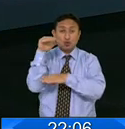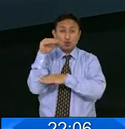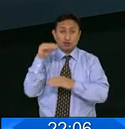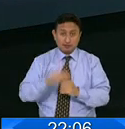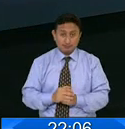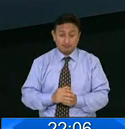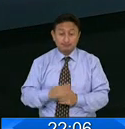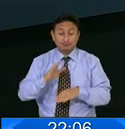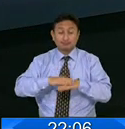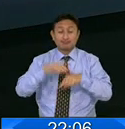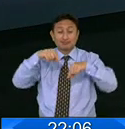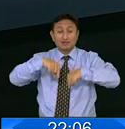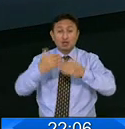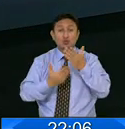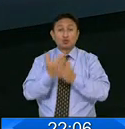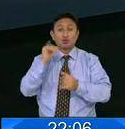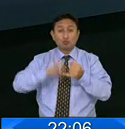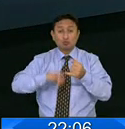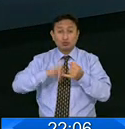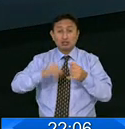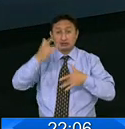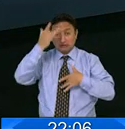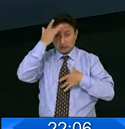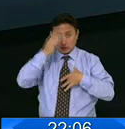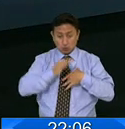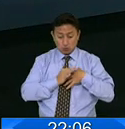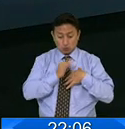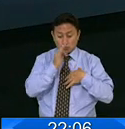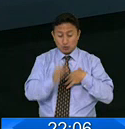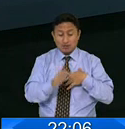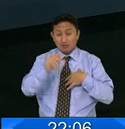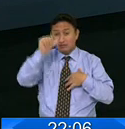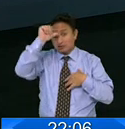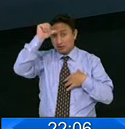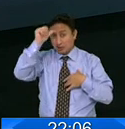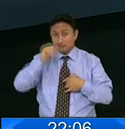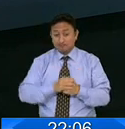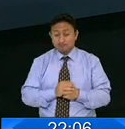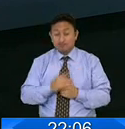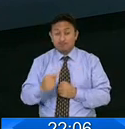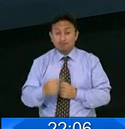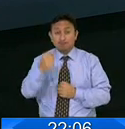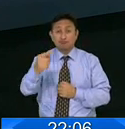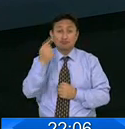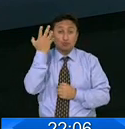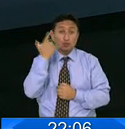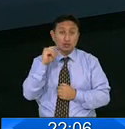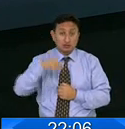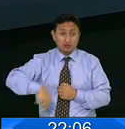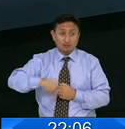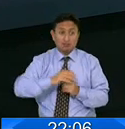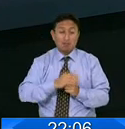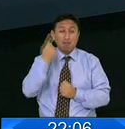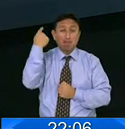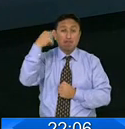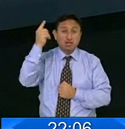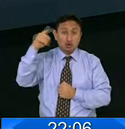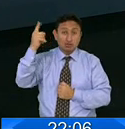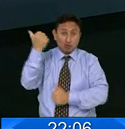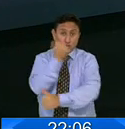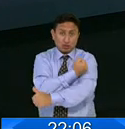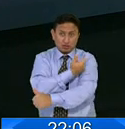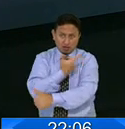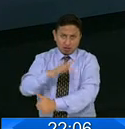por la presencia de la variante Delta de COVID-19. Además, sostuvo que en los próximos días llegarán millones de